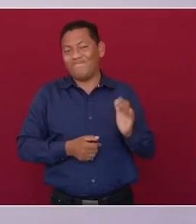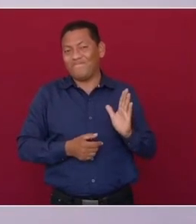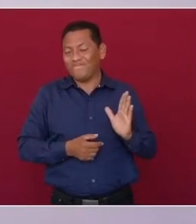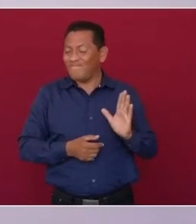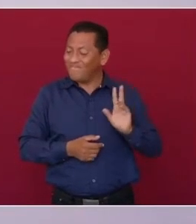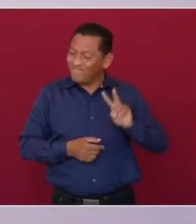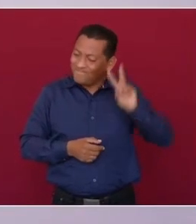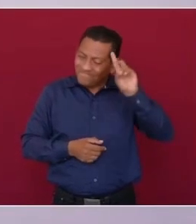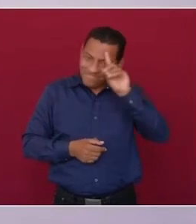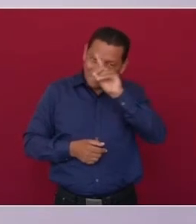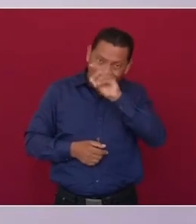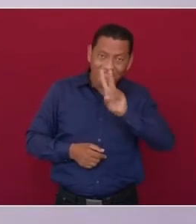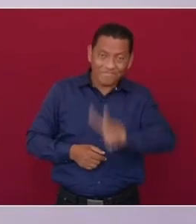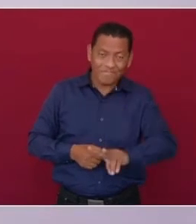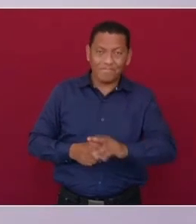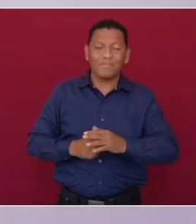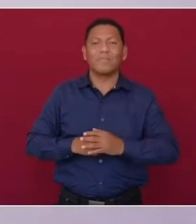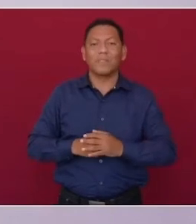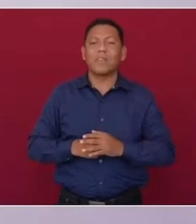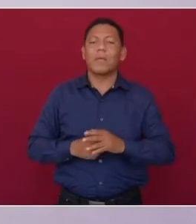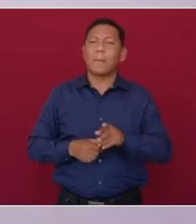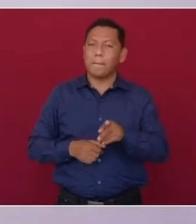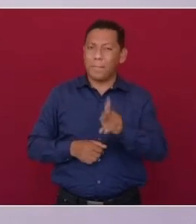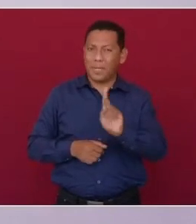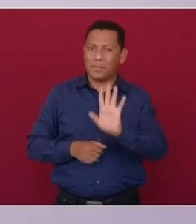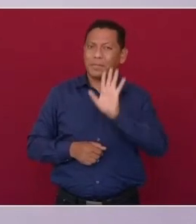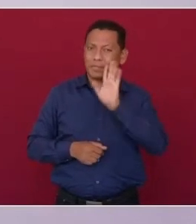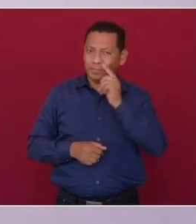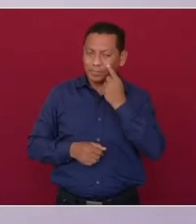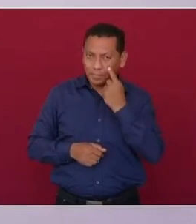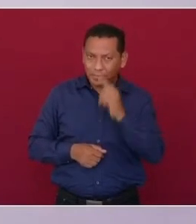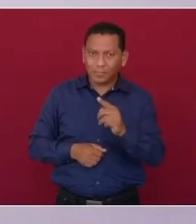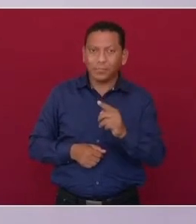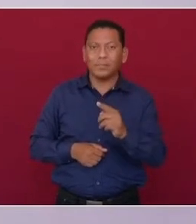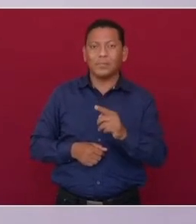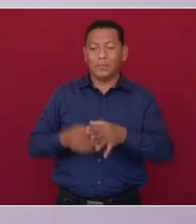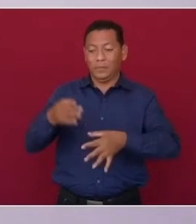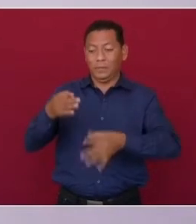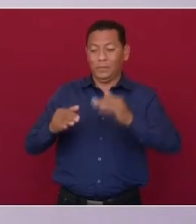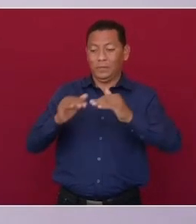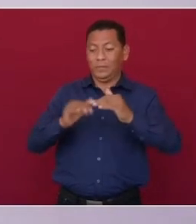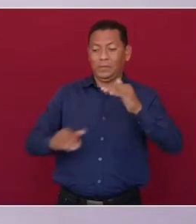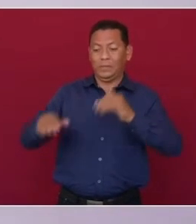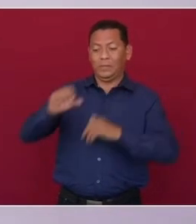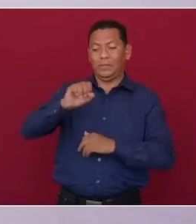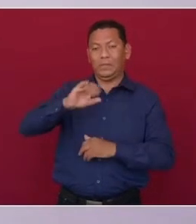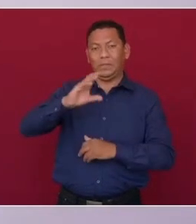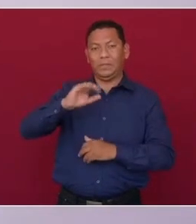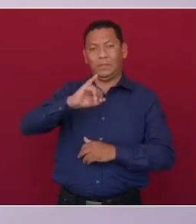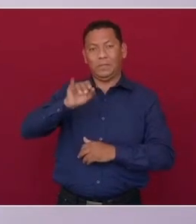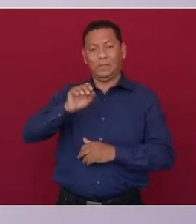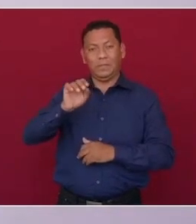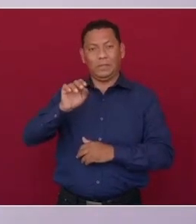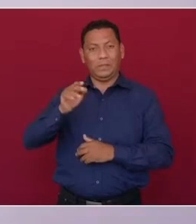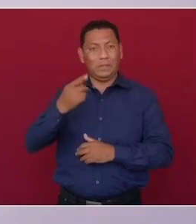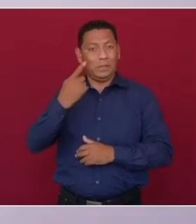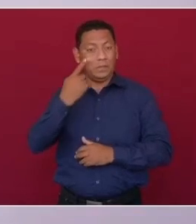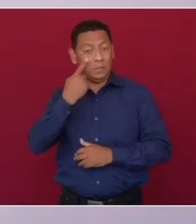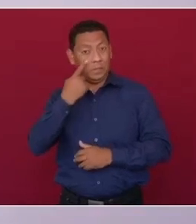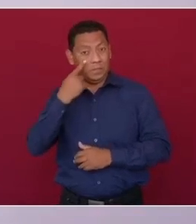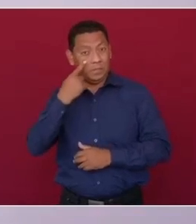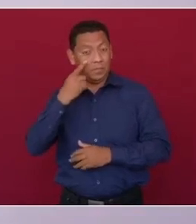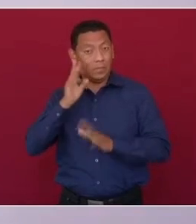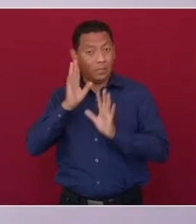Sin embargo, según la última resolución de la Suprema Corte de Justicia de la Nación, ya ha quedado de